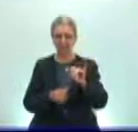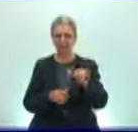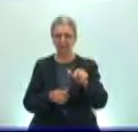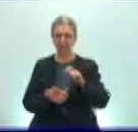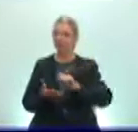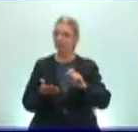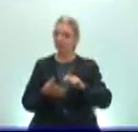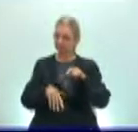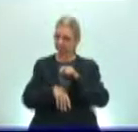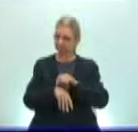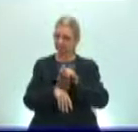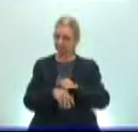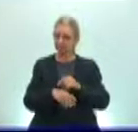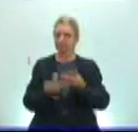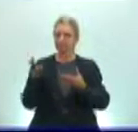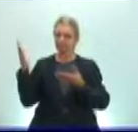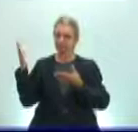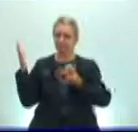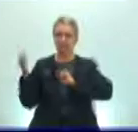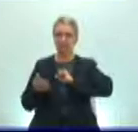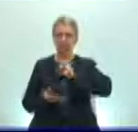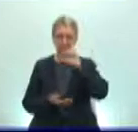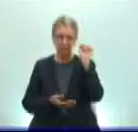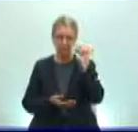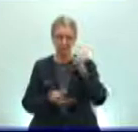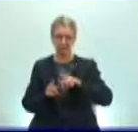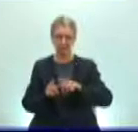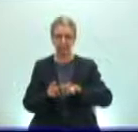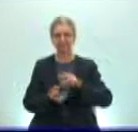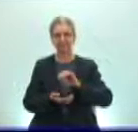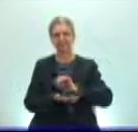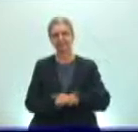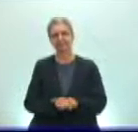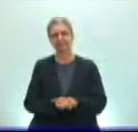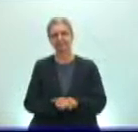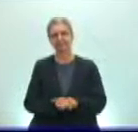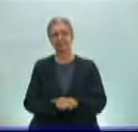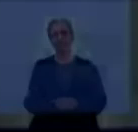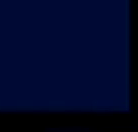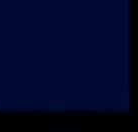tomar nota de los logros alcanzados por la URSS.